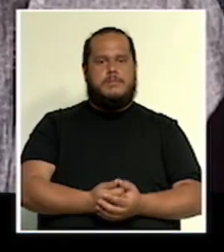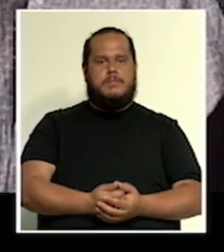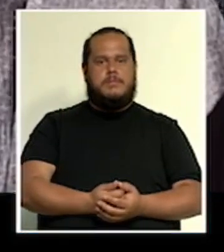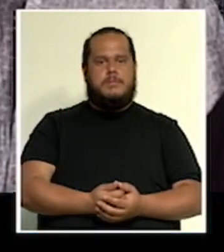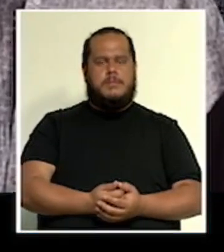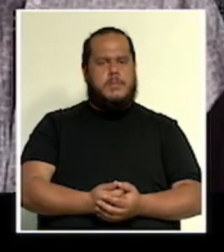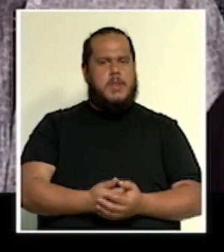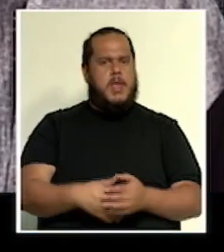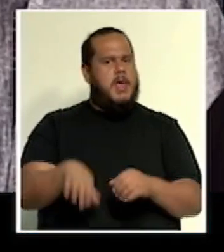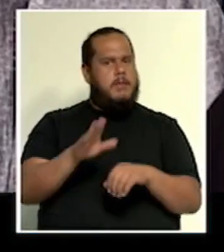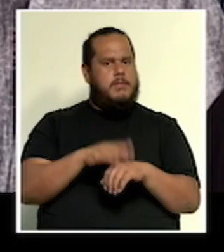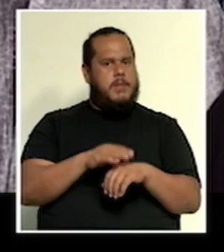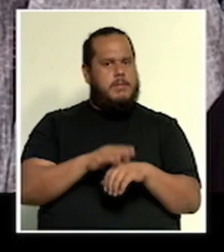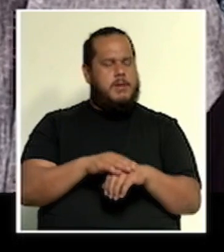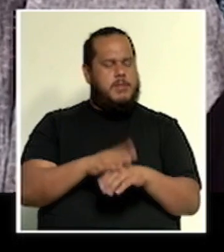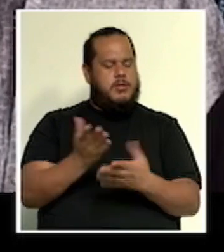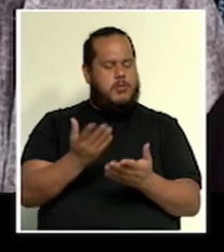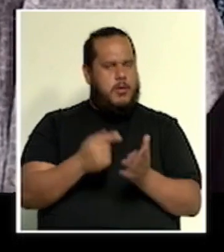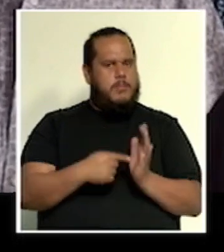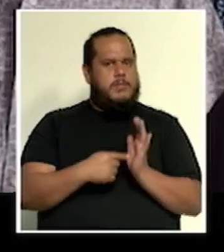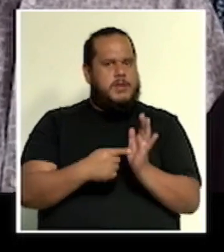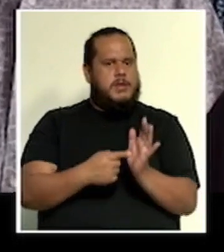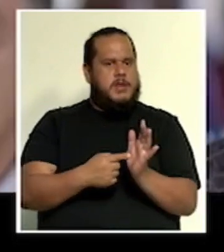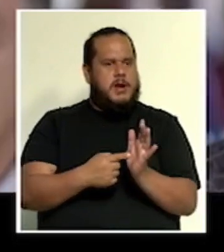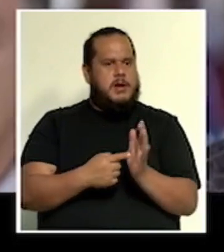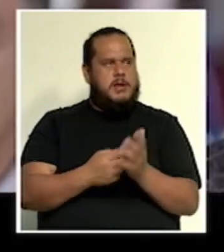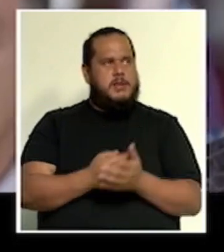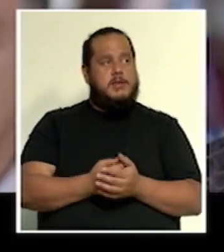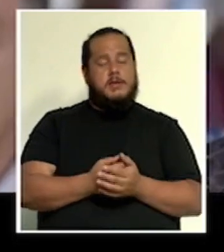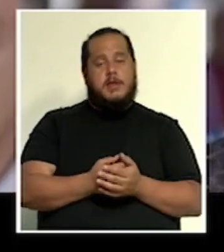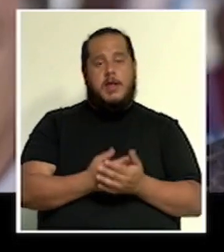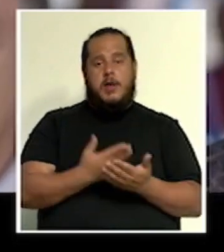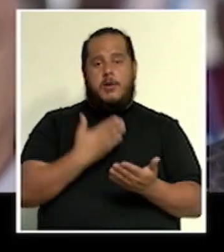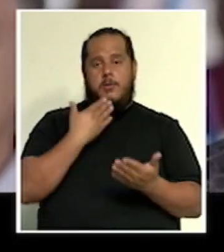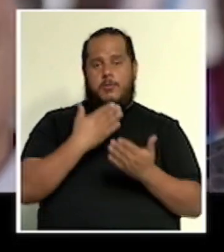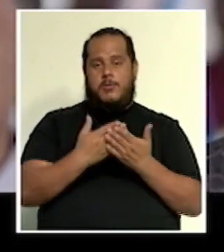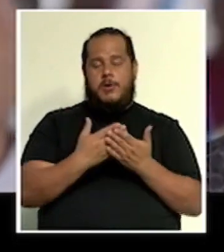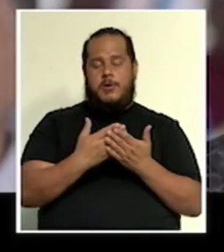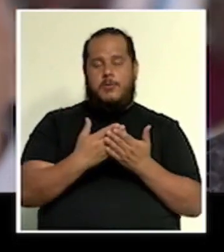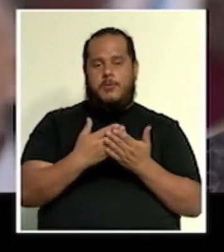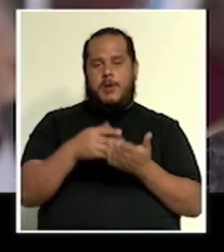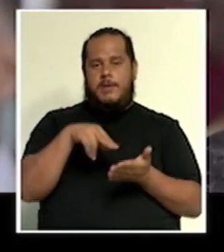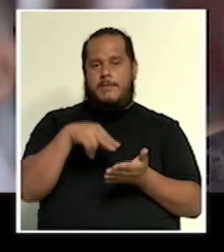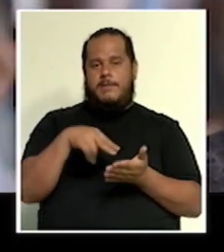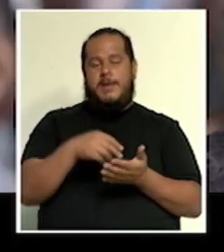Me permito solicitarles un minuto de silencio.